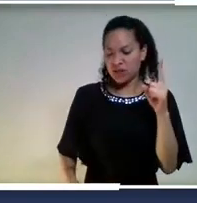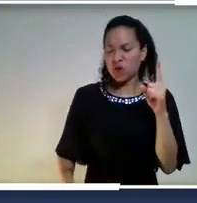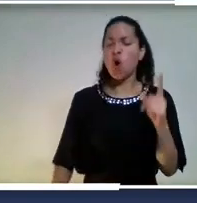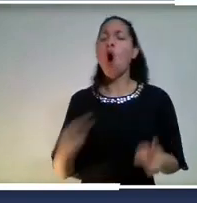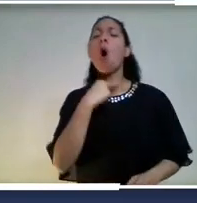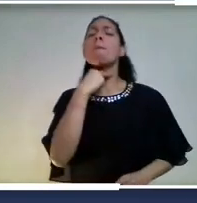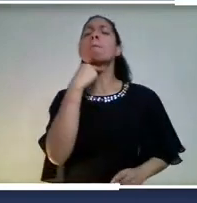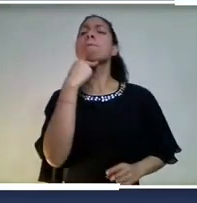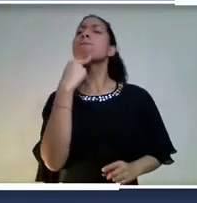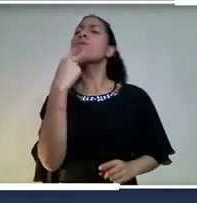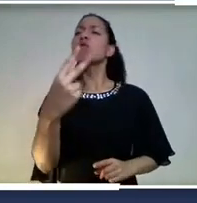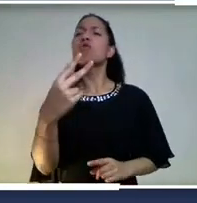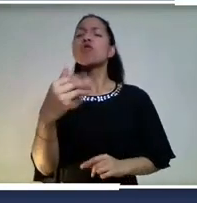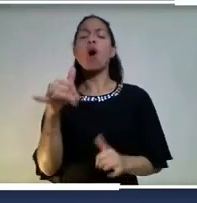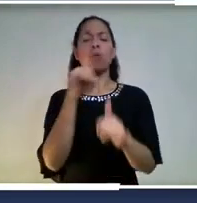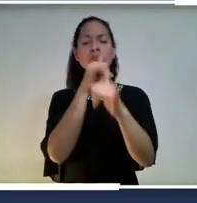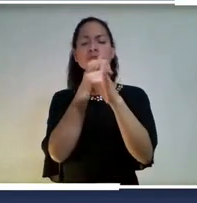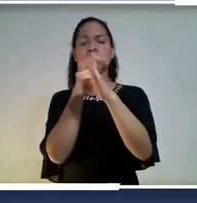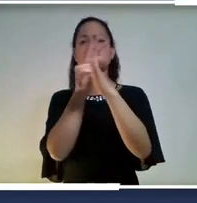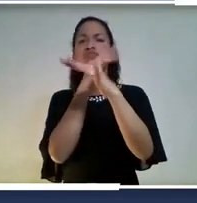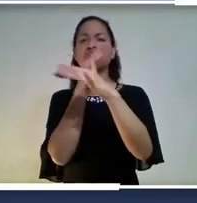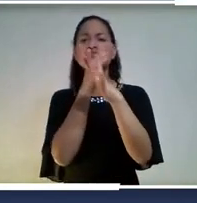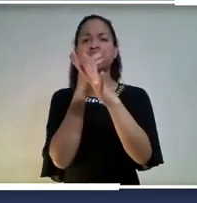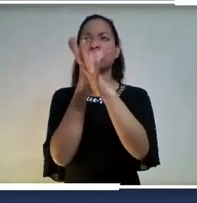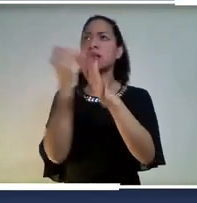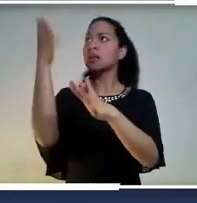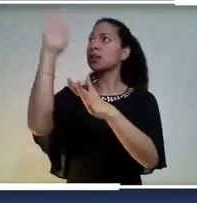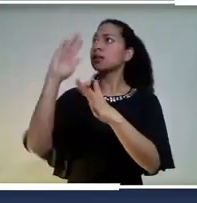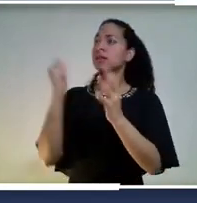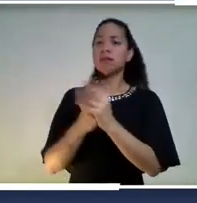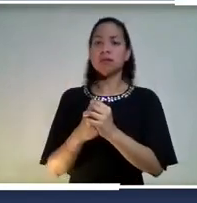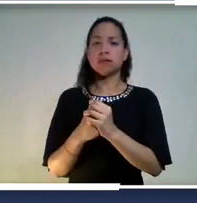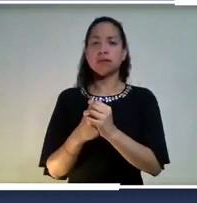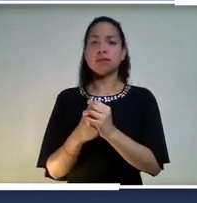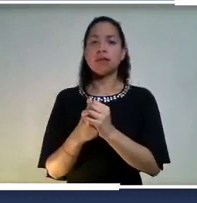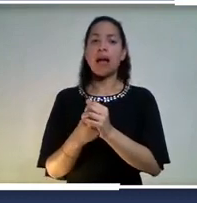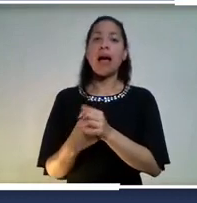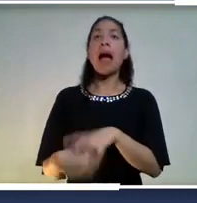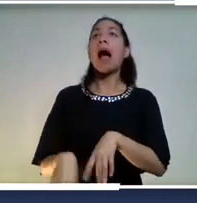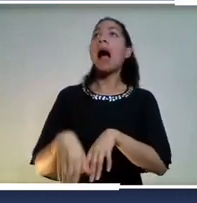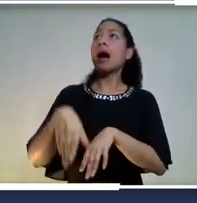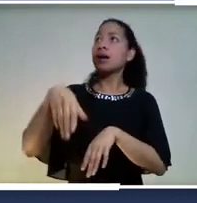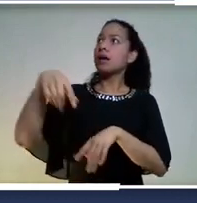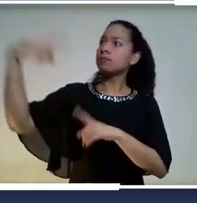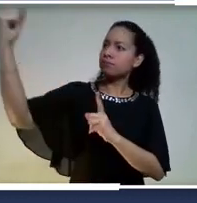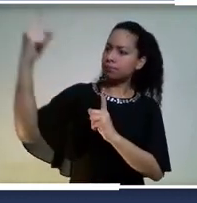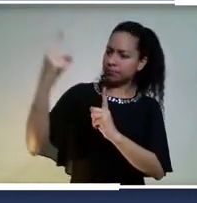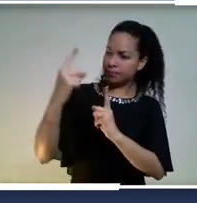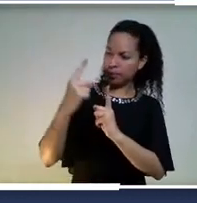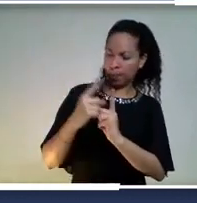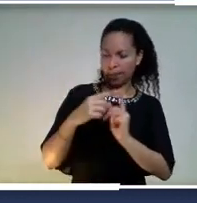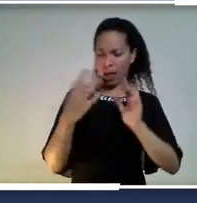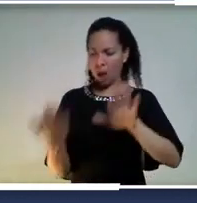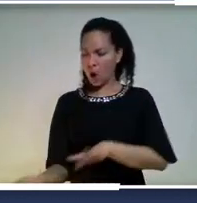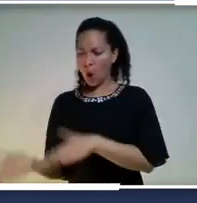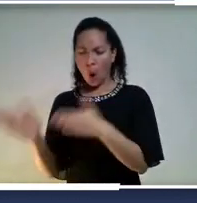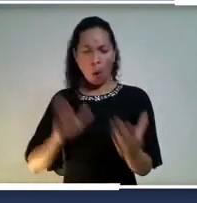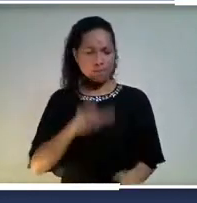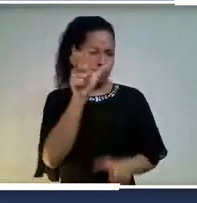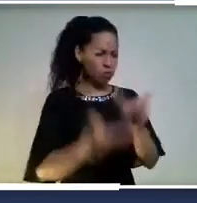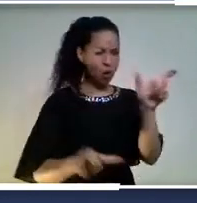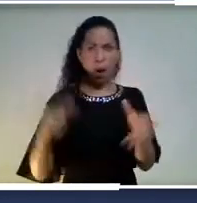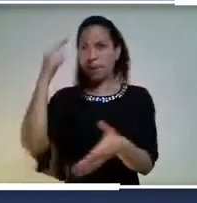trompeta de dios descenderá del cielo y los muertos en cristo resucitarán primero entonces